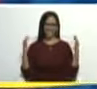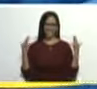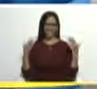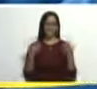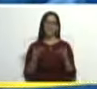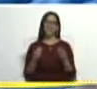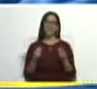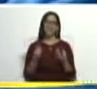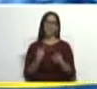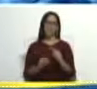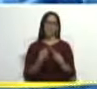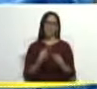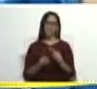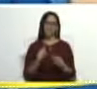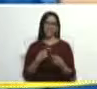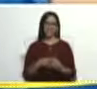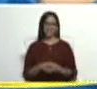Tantas cosas.